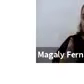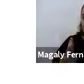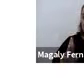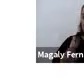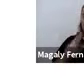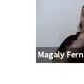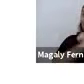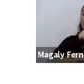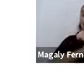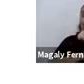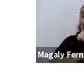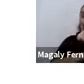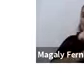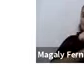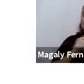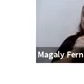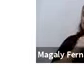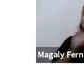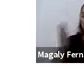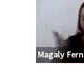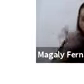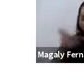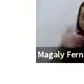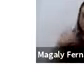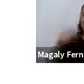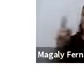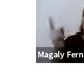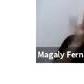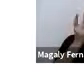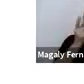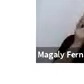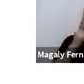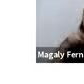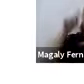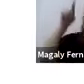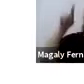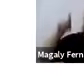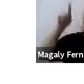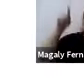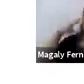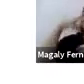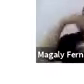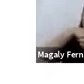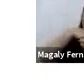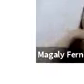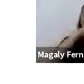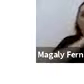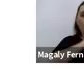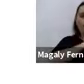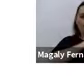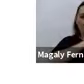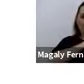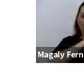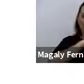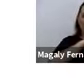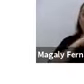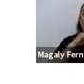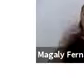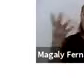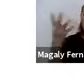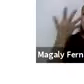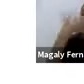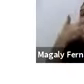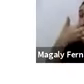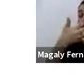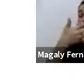país que está auspiciando este encuentro, que es el Índice Integrado de Bienestar, que combina